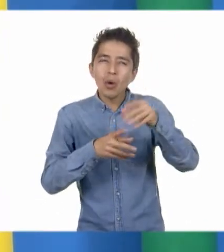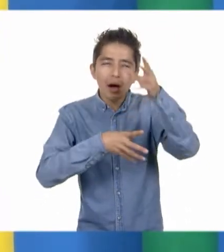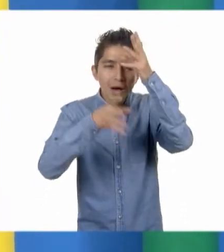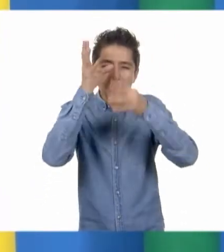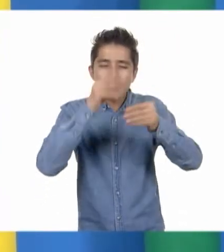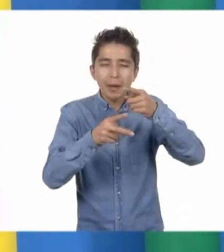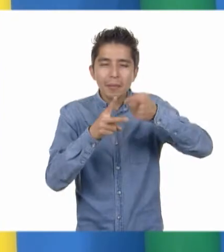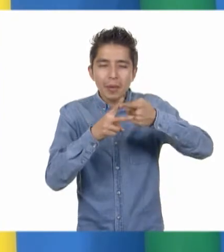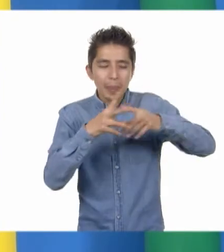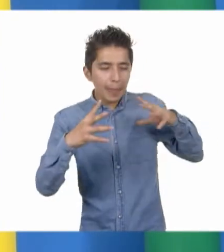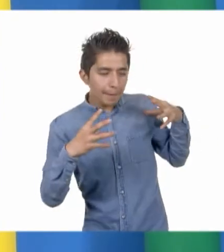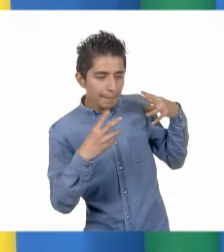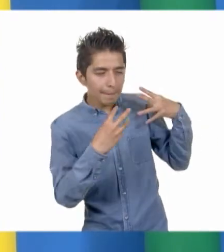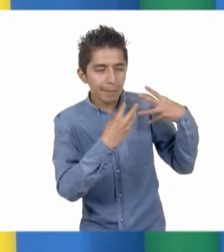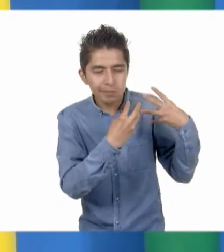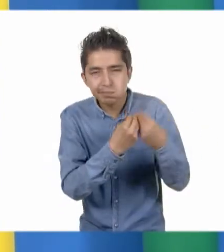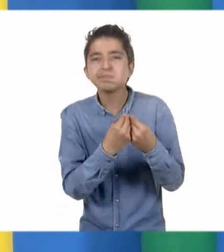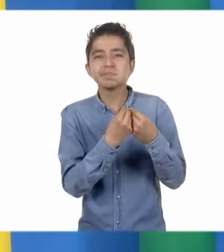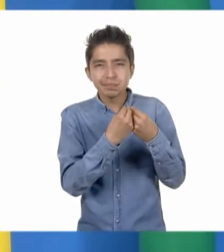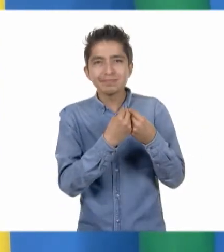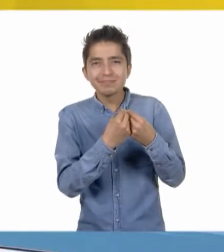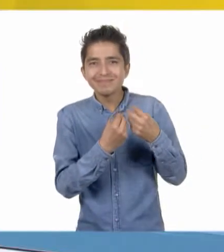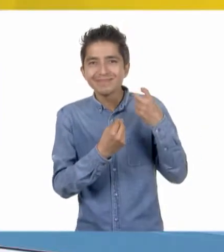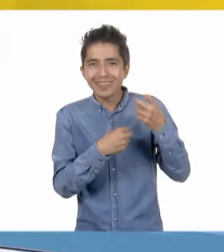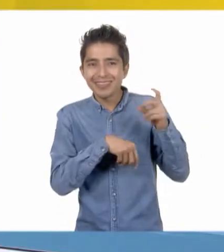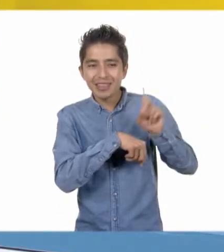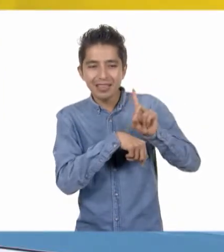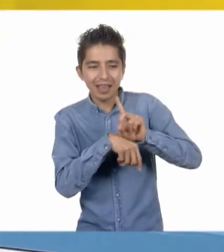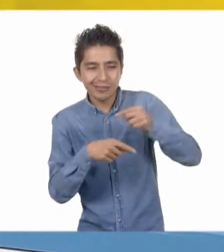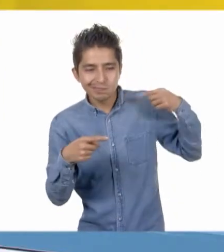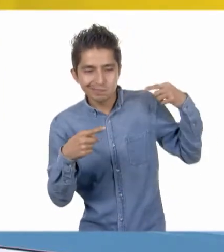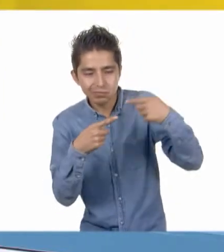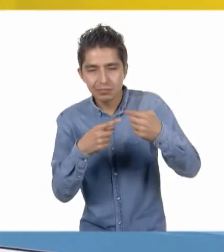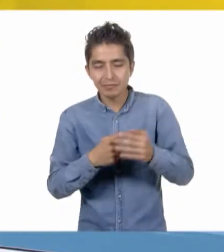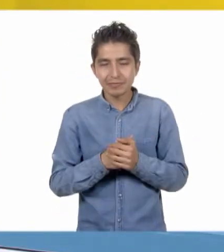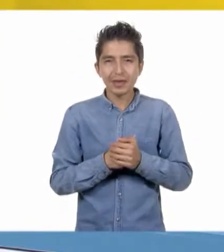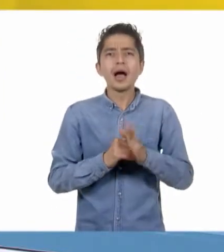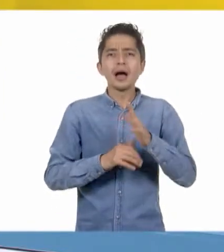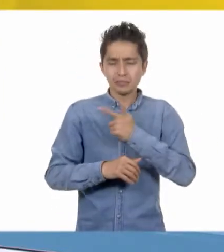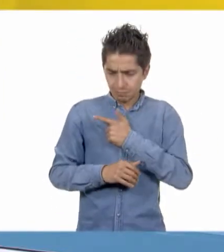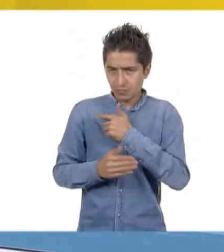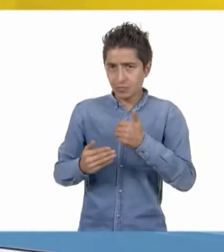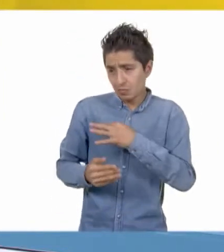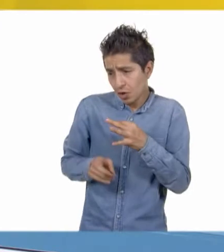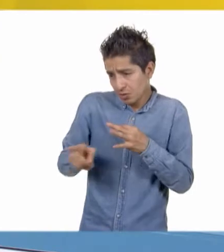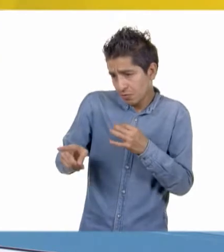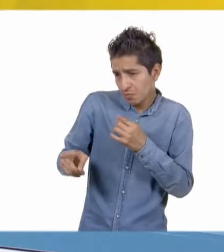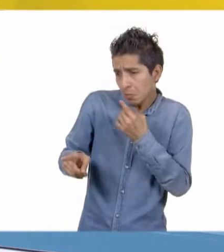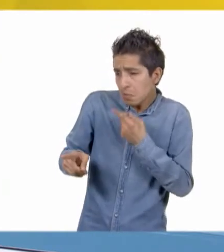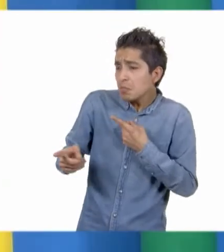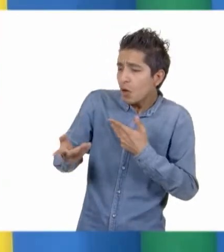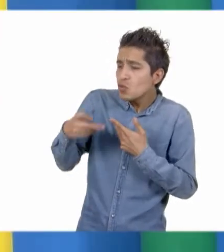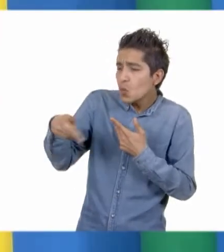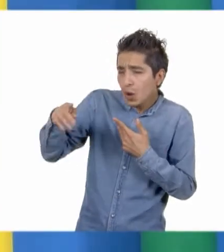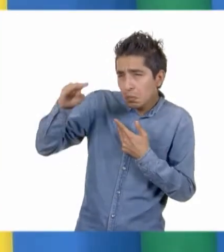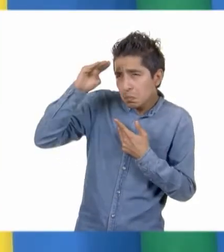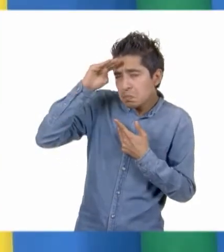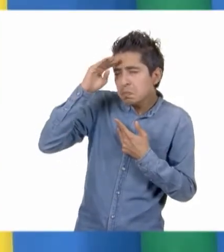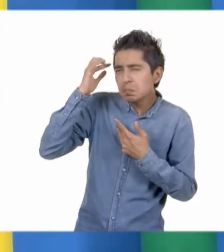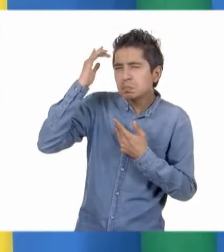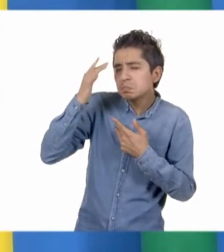de matemáticas a lo largo de estas lecciones. Muy bien. Me gustaría que nos compartieras tus reflexiones. Pues